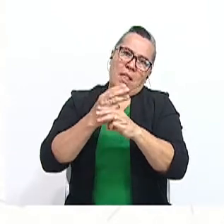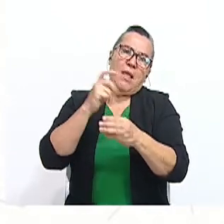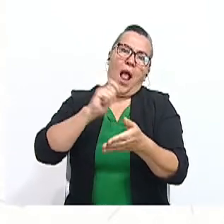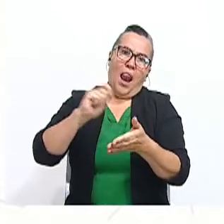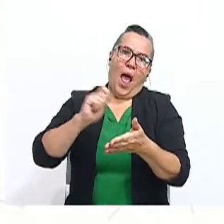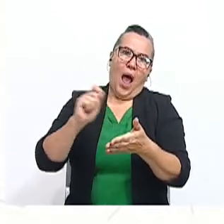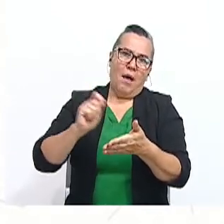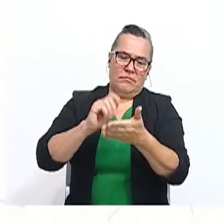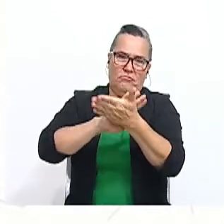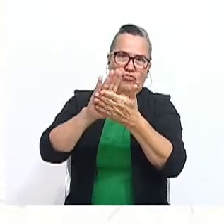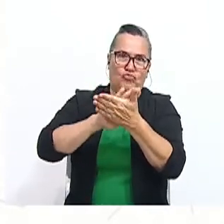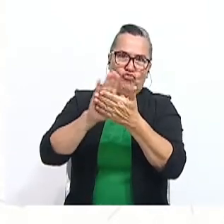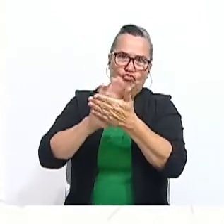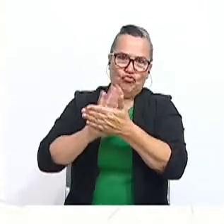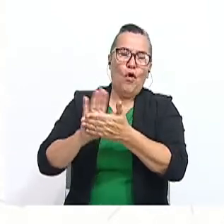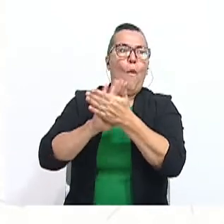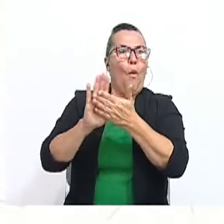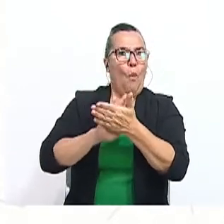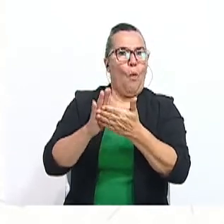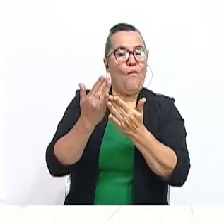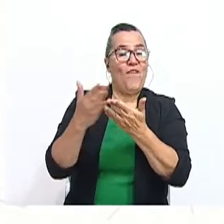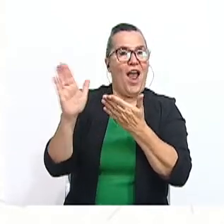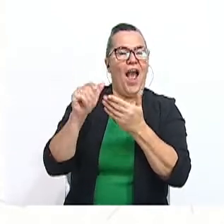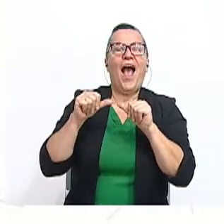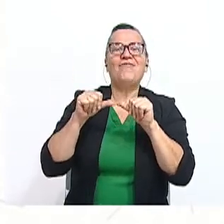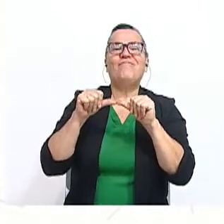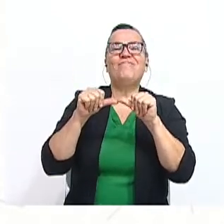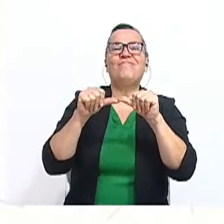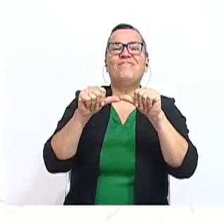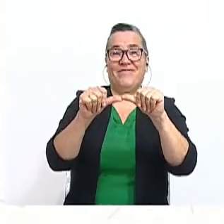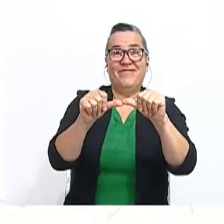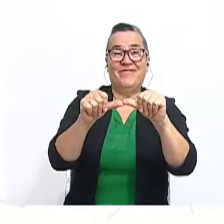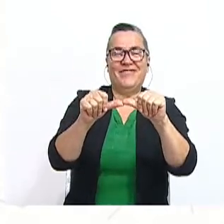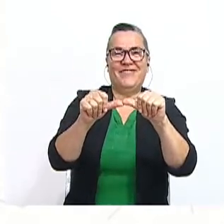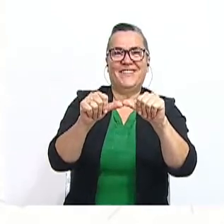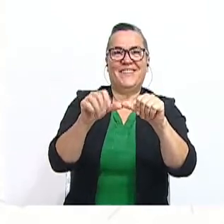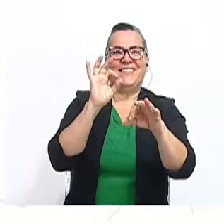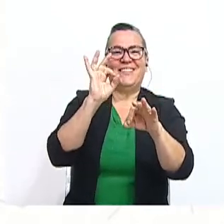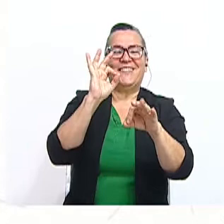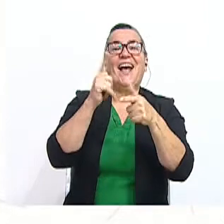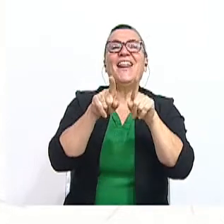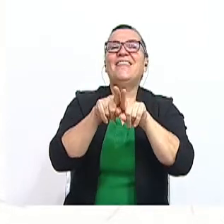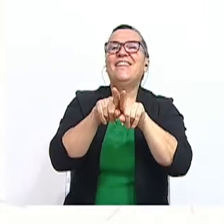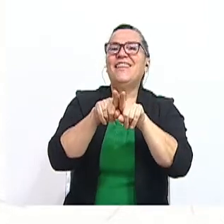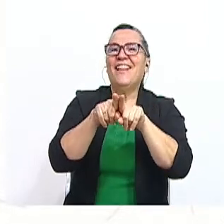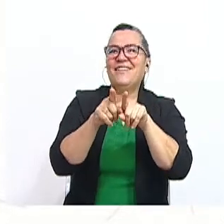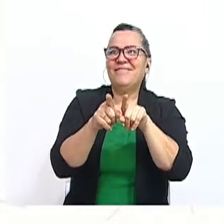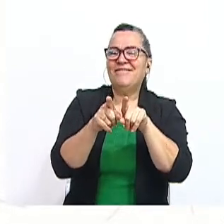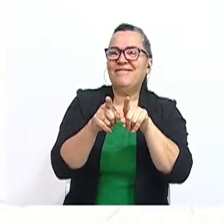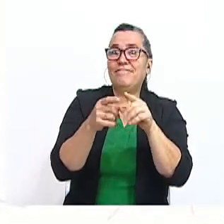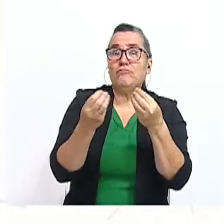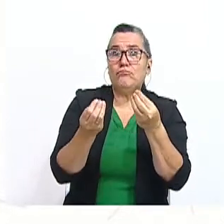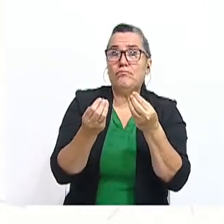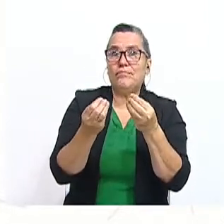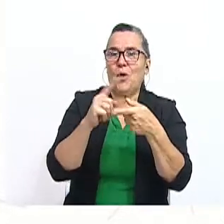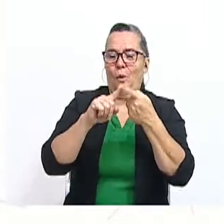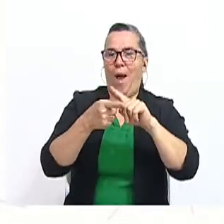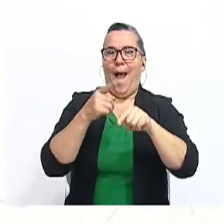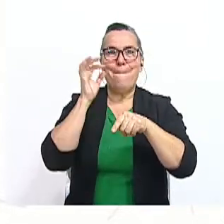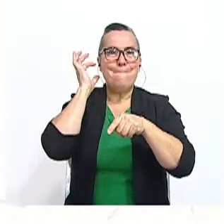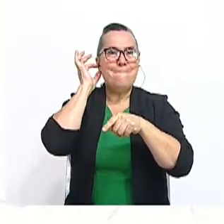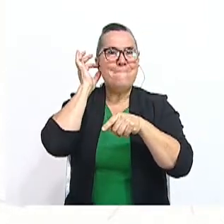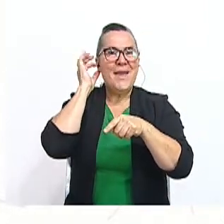lápiz por si nos equivocamos, poder borrar y seguimos. ¿Les parece? Bueno, y también una amiga,